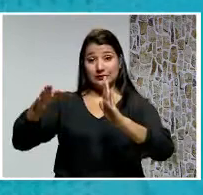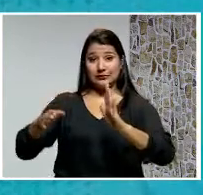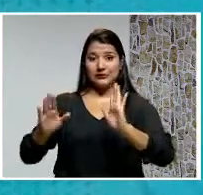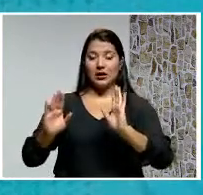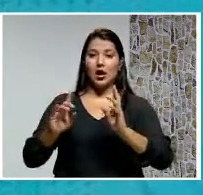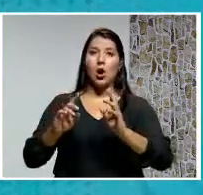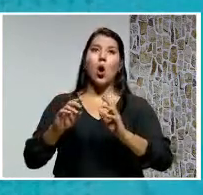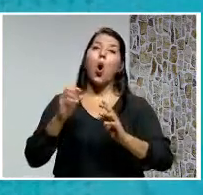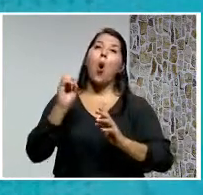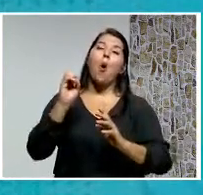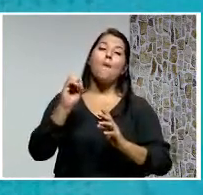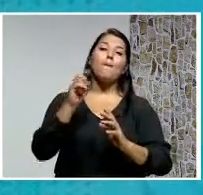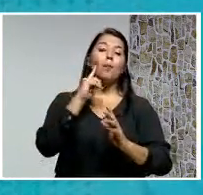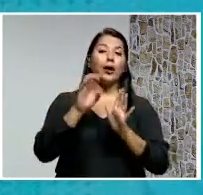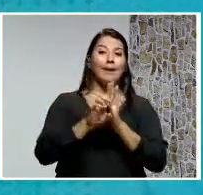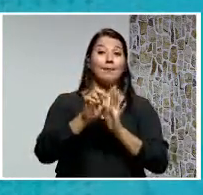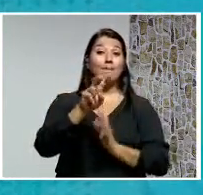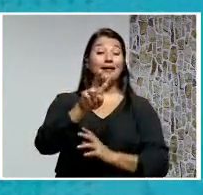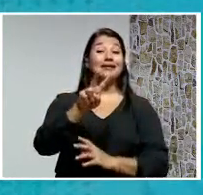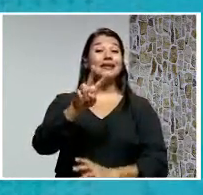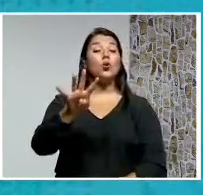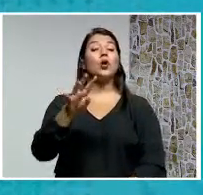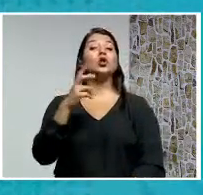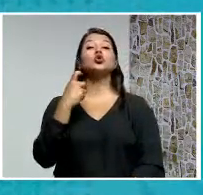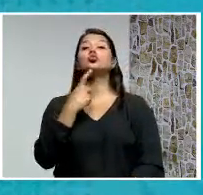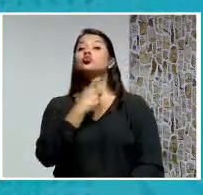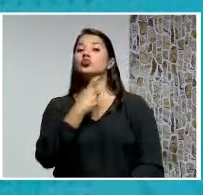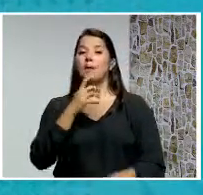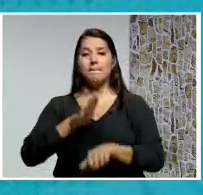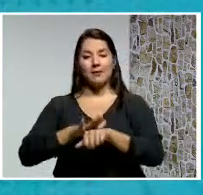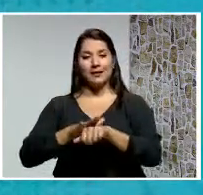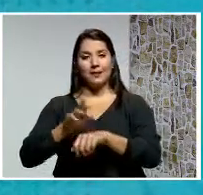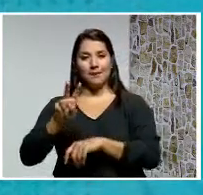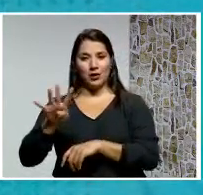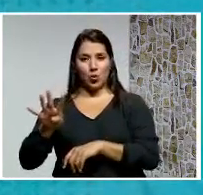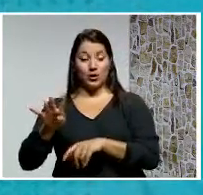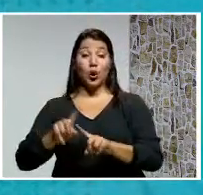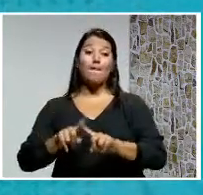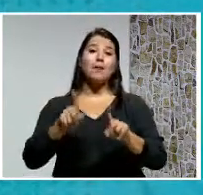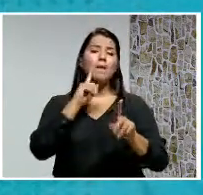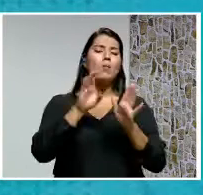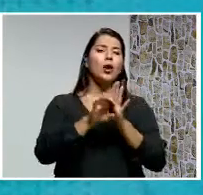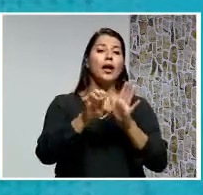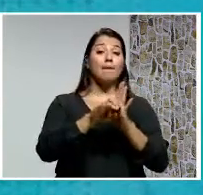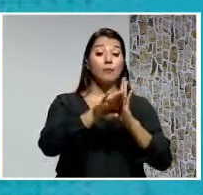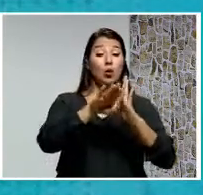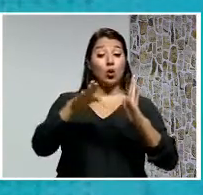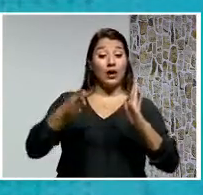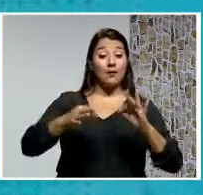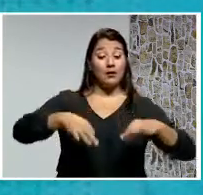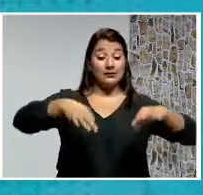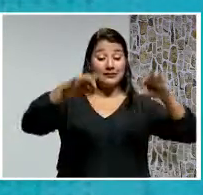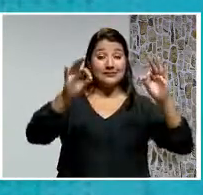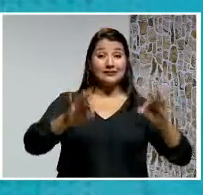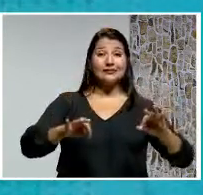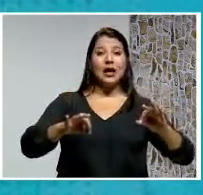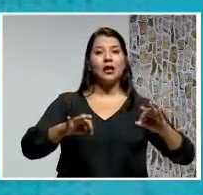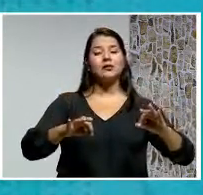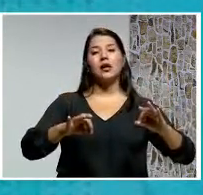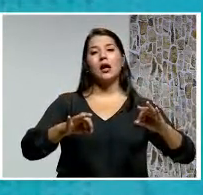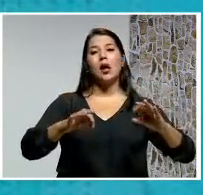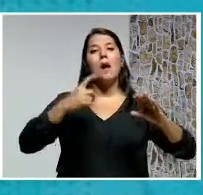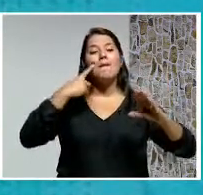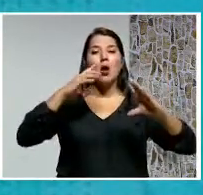perfumes 24, pero dentro de la ropa de cama, por ejemplo, tenemos sábanas, almohadas, colchas,